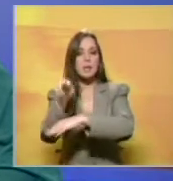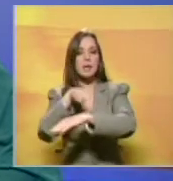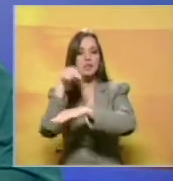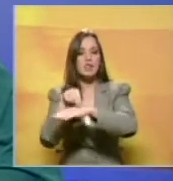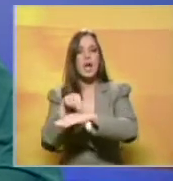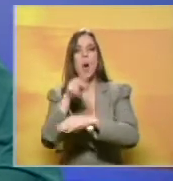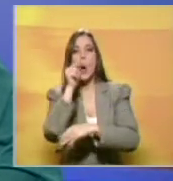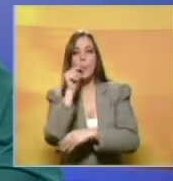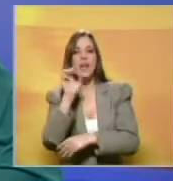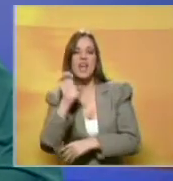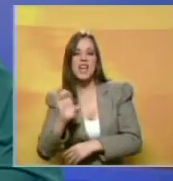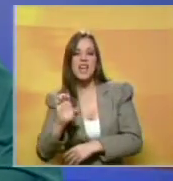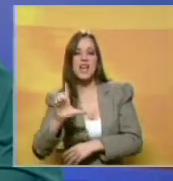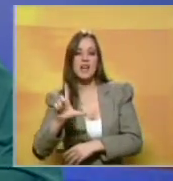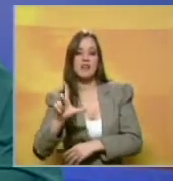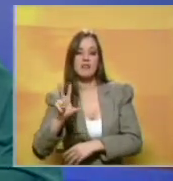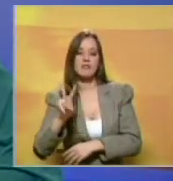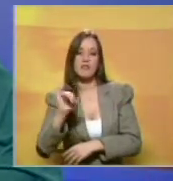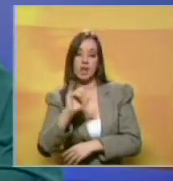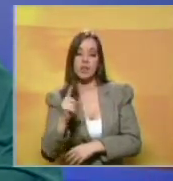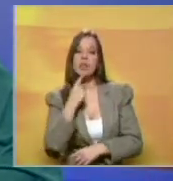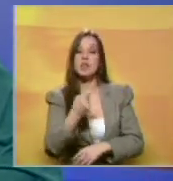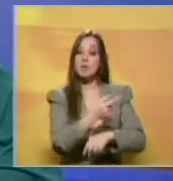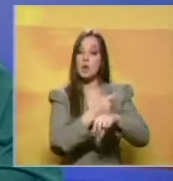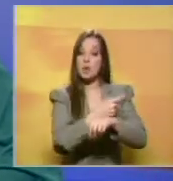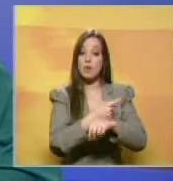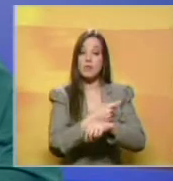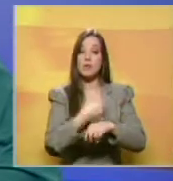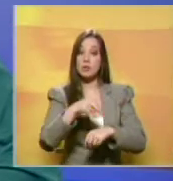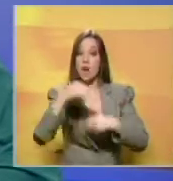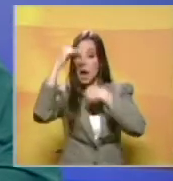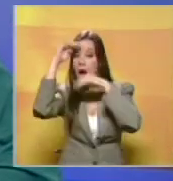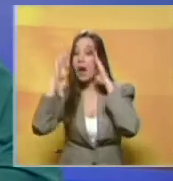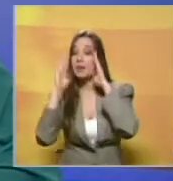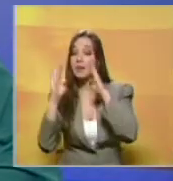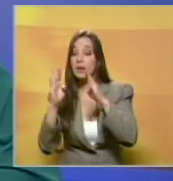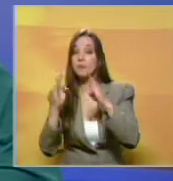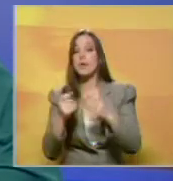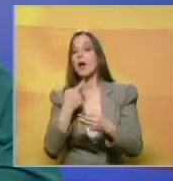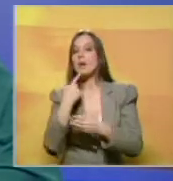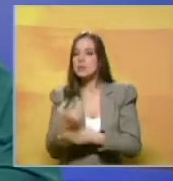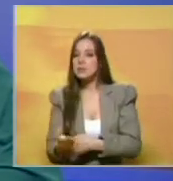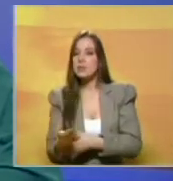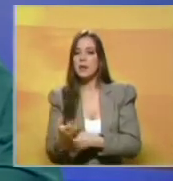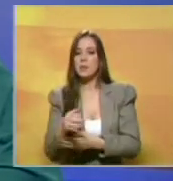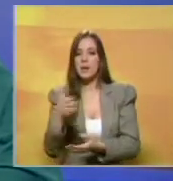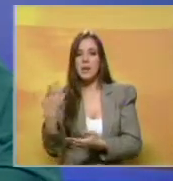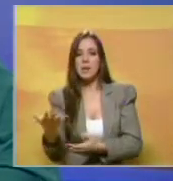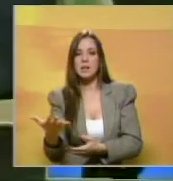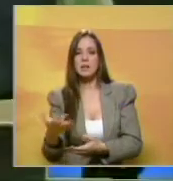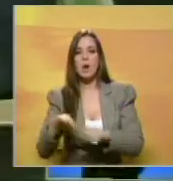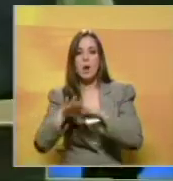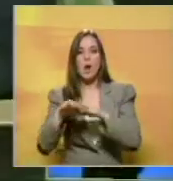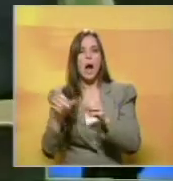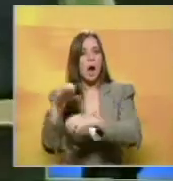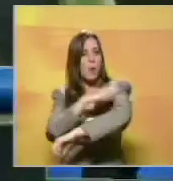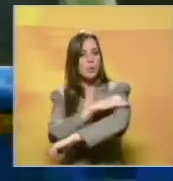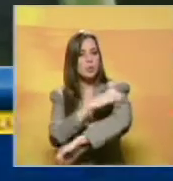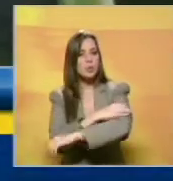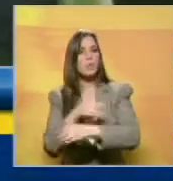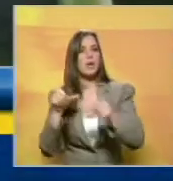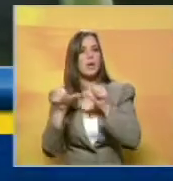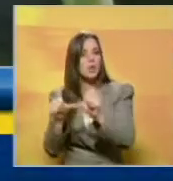Elvis Amoroso, reiteró que el gobierno nacional ha tendido la mano a la oposición para que permanezca en la mesa de diálogo.